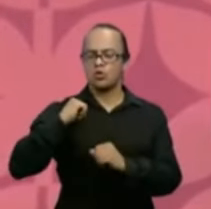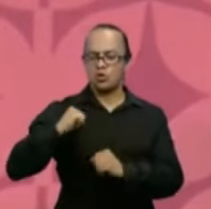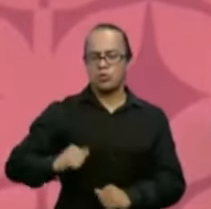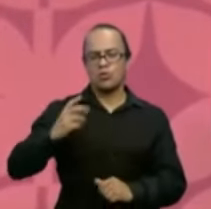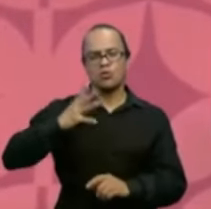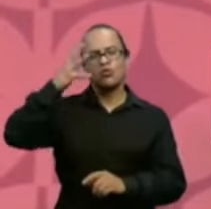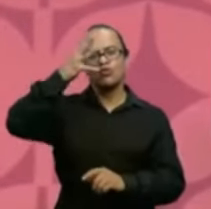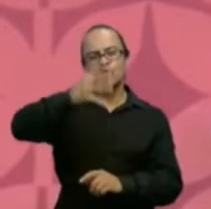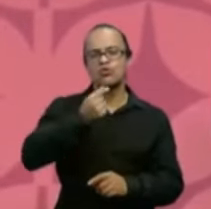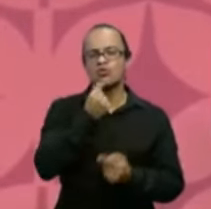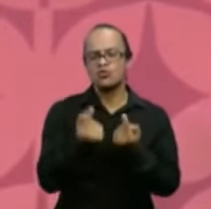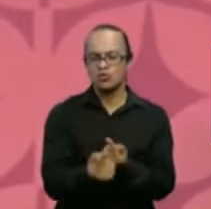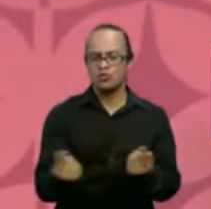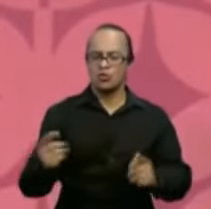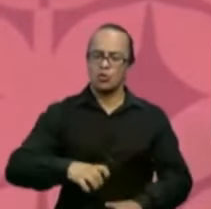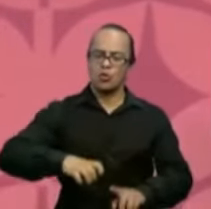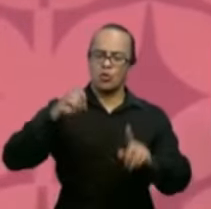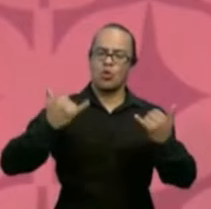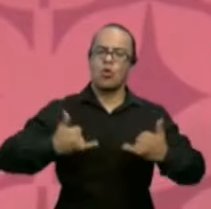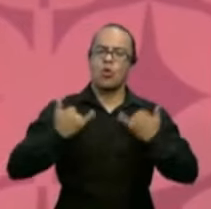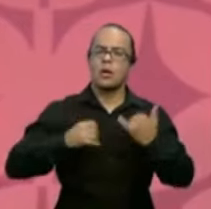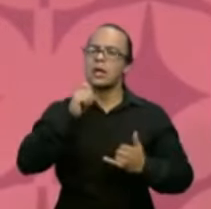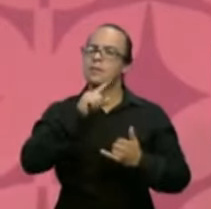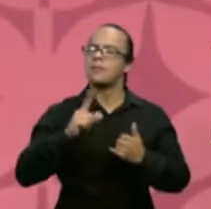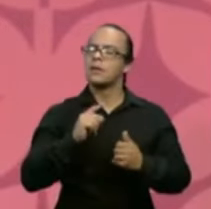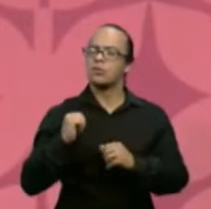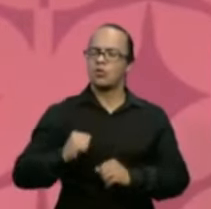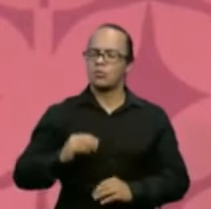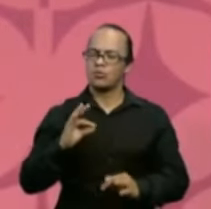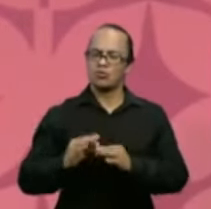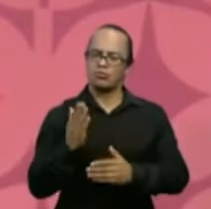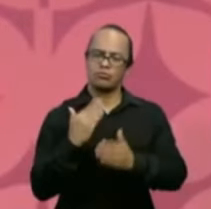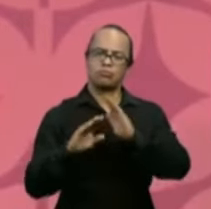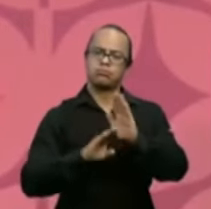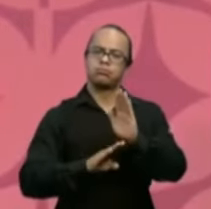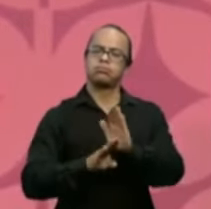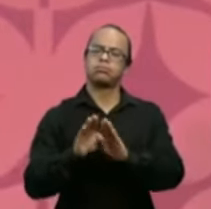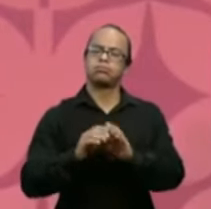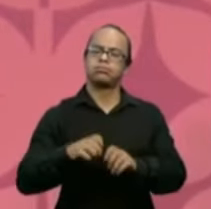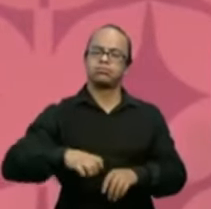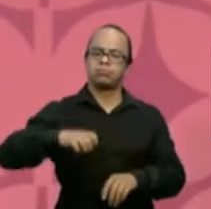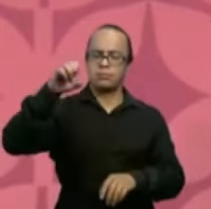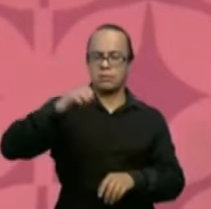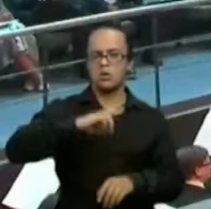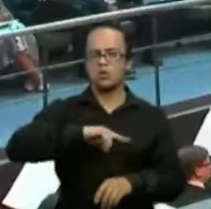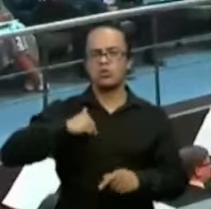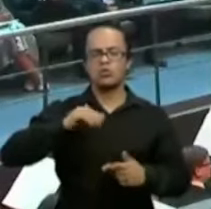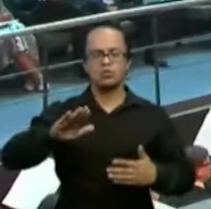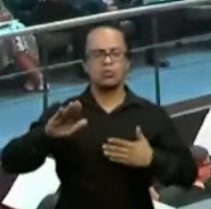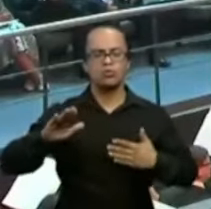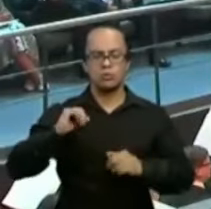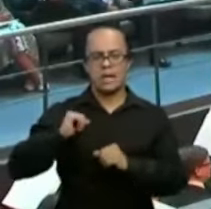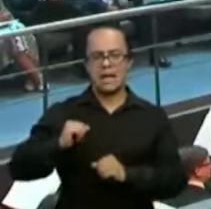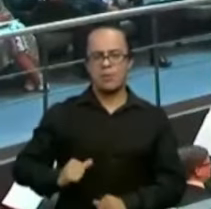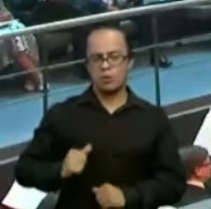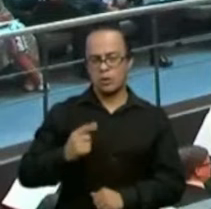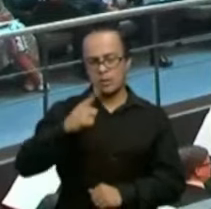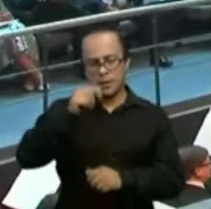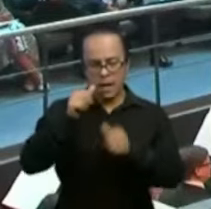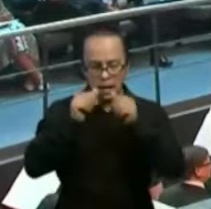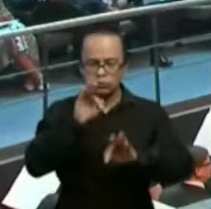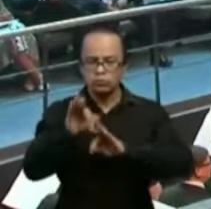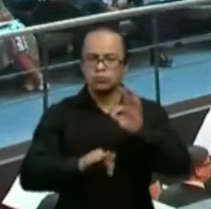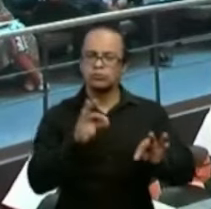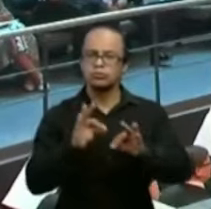futuro de las niñas, niños, adolescentes y jóvenes. Seguiremos cumpliendo con nuestra responsabilidad histórica de brindarles certeza